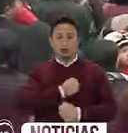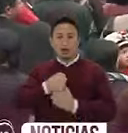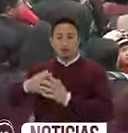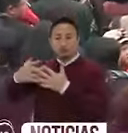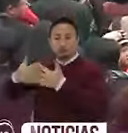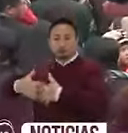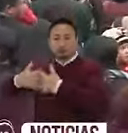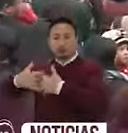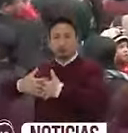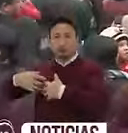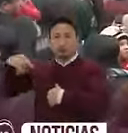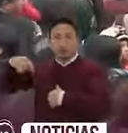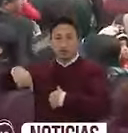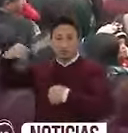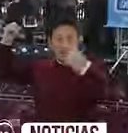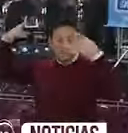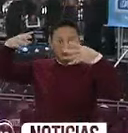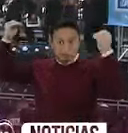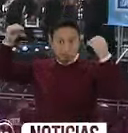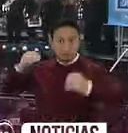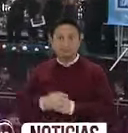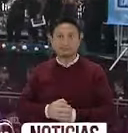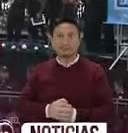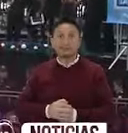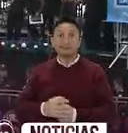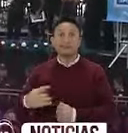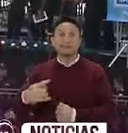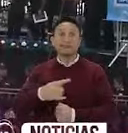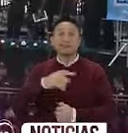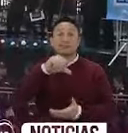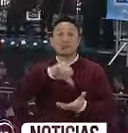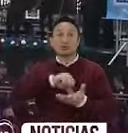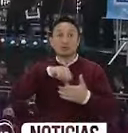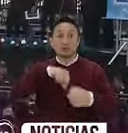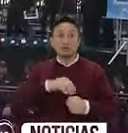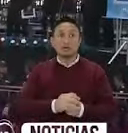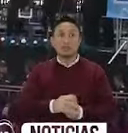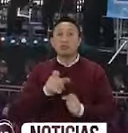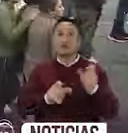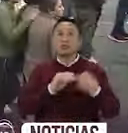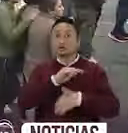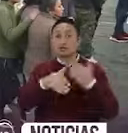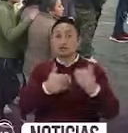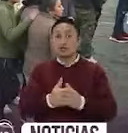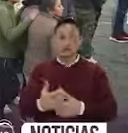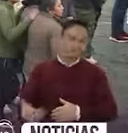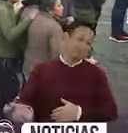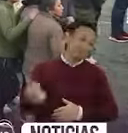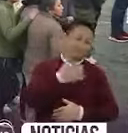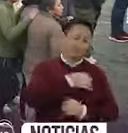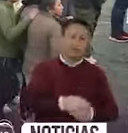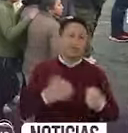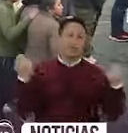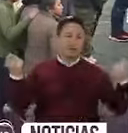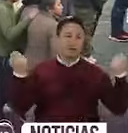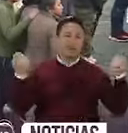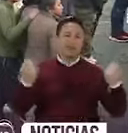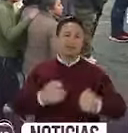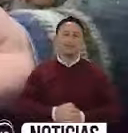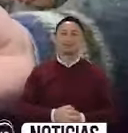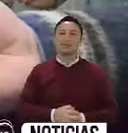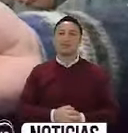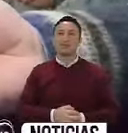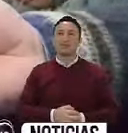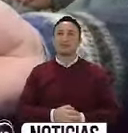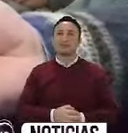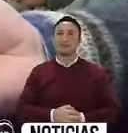debido a los racionamientos energéticos y una ciudad que invita a locales y extranjeros a celebrar junto a ella por todo lo alto.